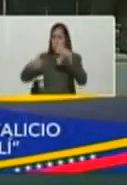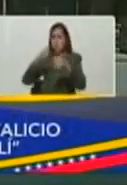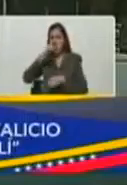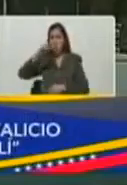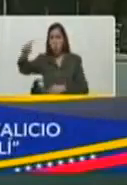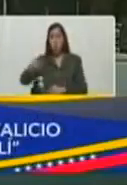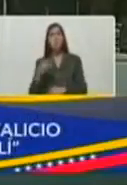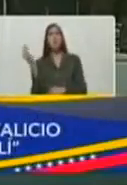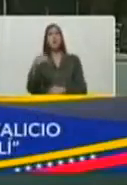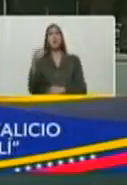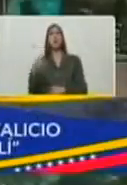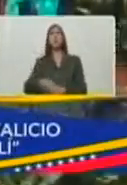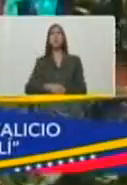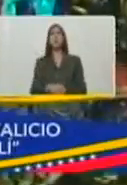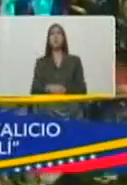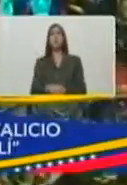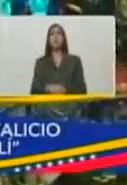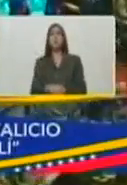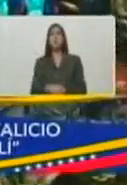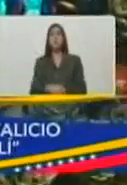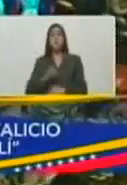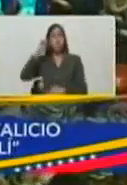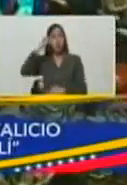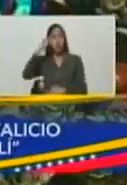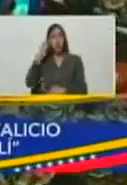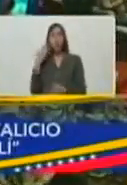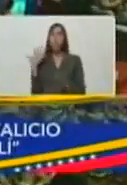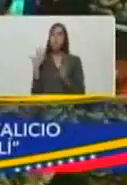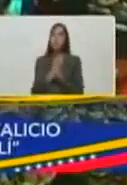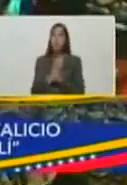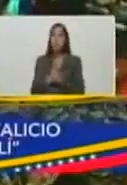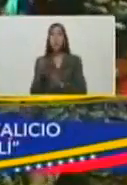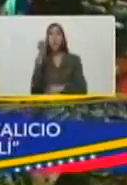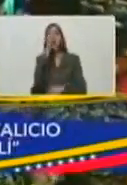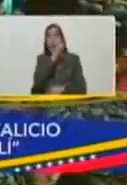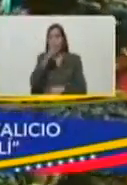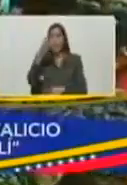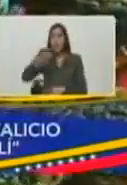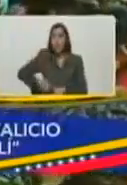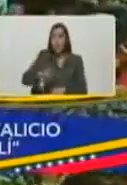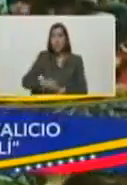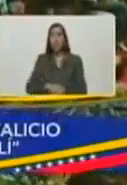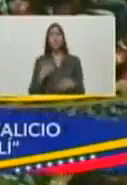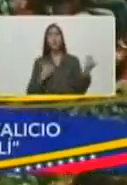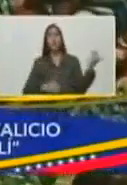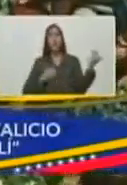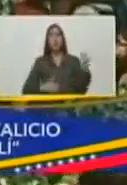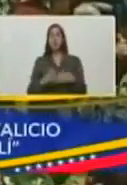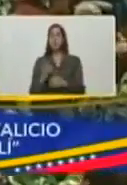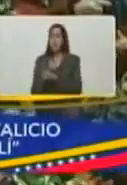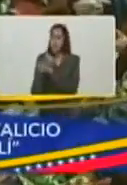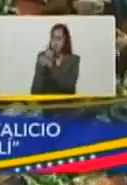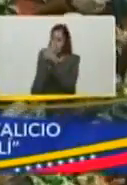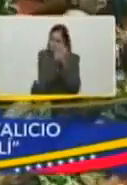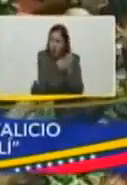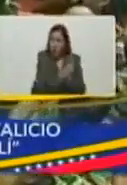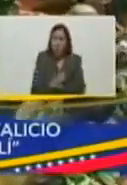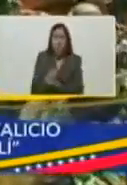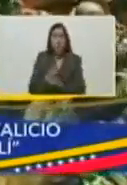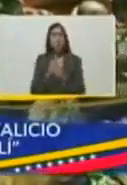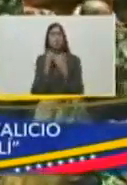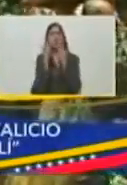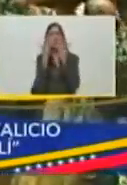de celebrar, recordando la vigencia del canto de Ali. Un canto de amor, un canto